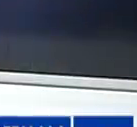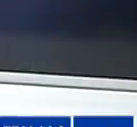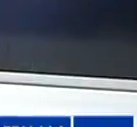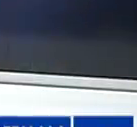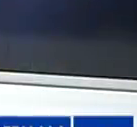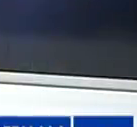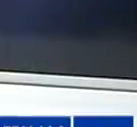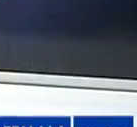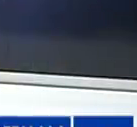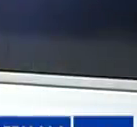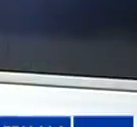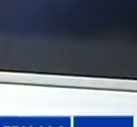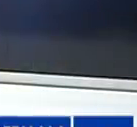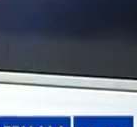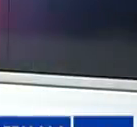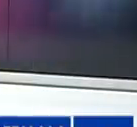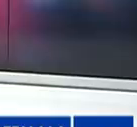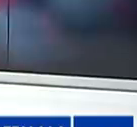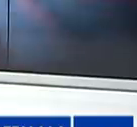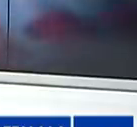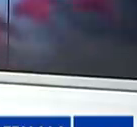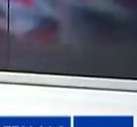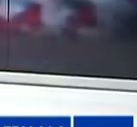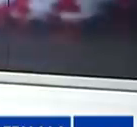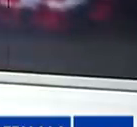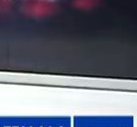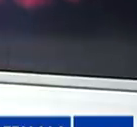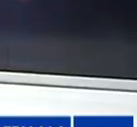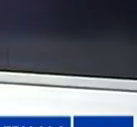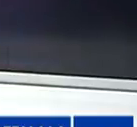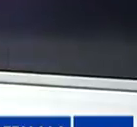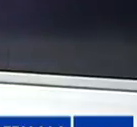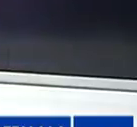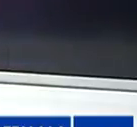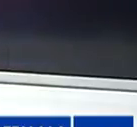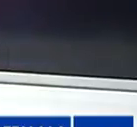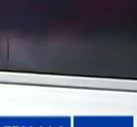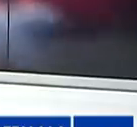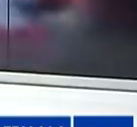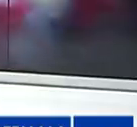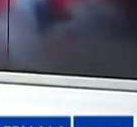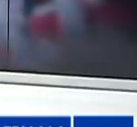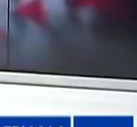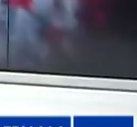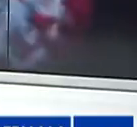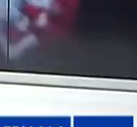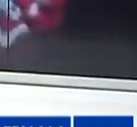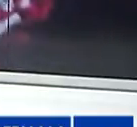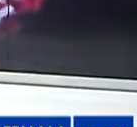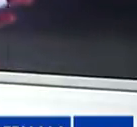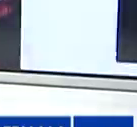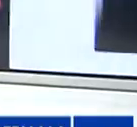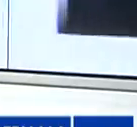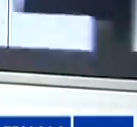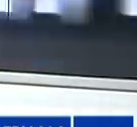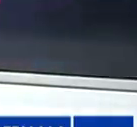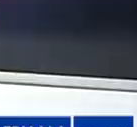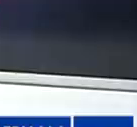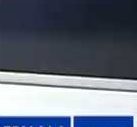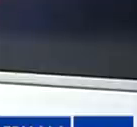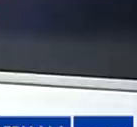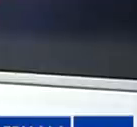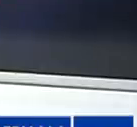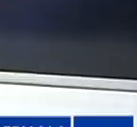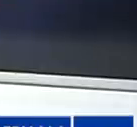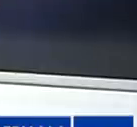queda se extiende o se reduce en 2 horas. Ahora estará vigente de las 6 de la tarde de un día hasta las 4 de la mañana